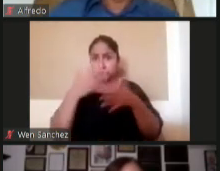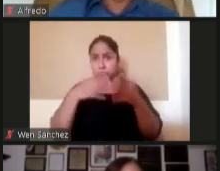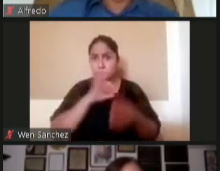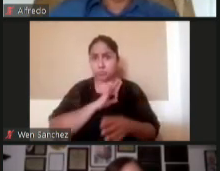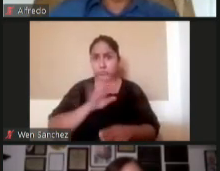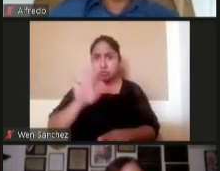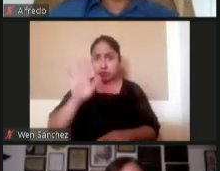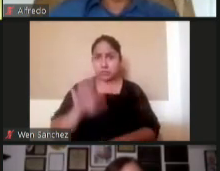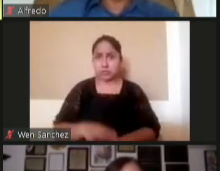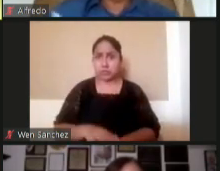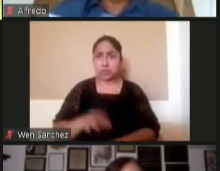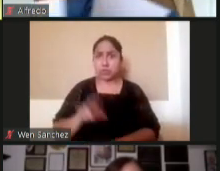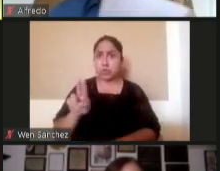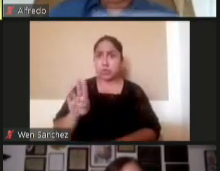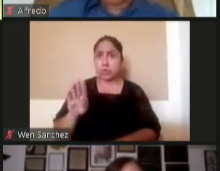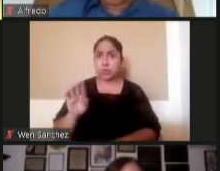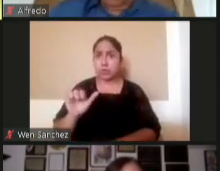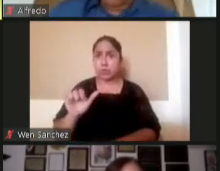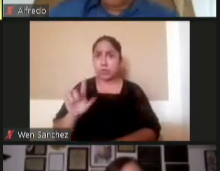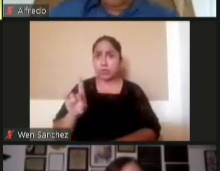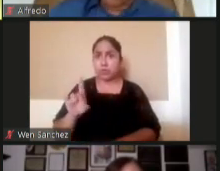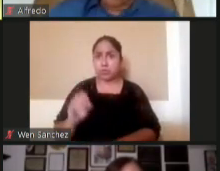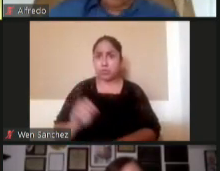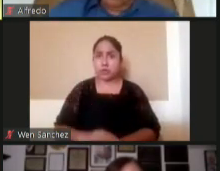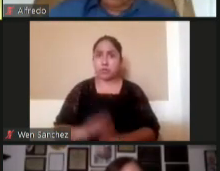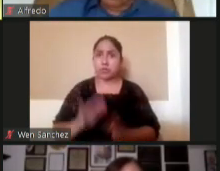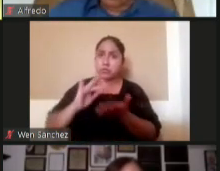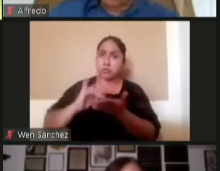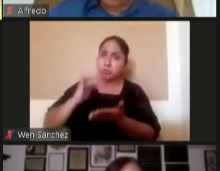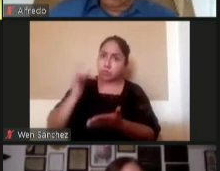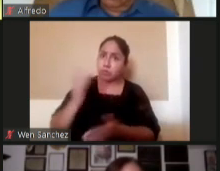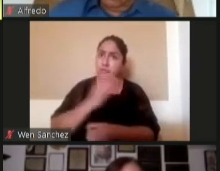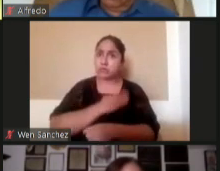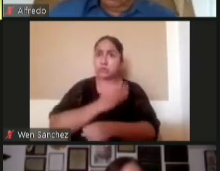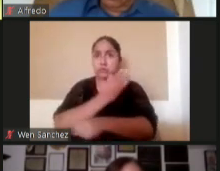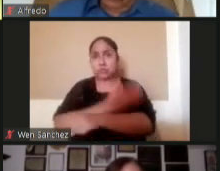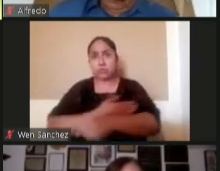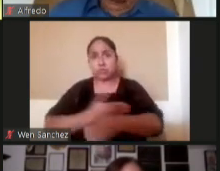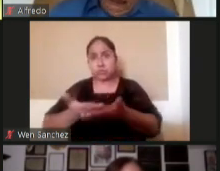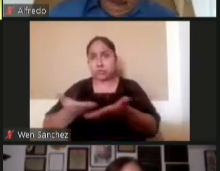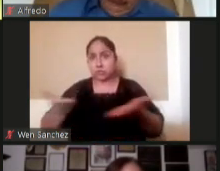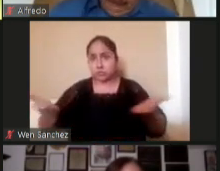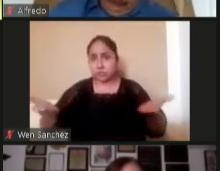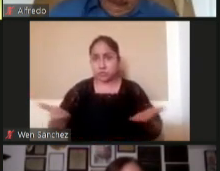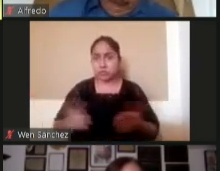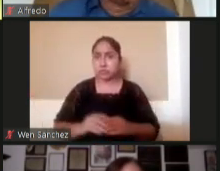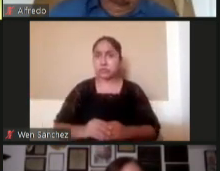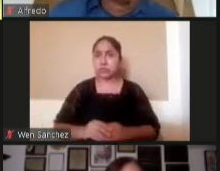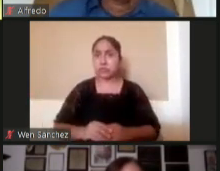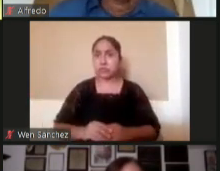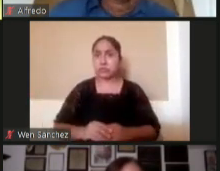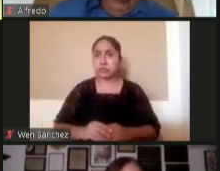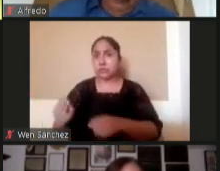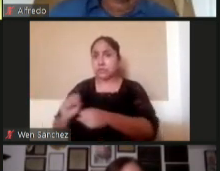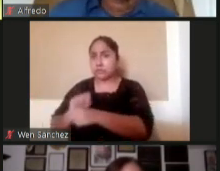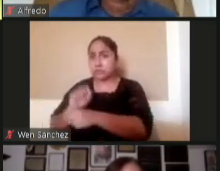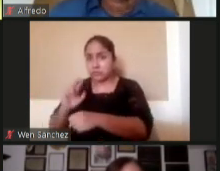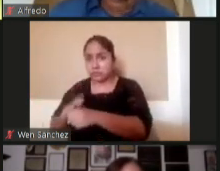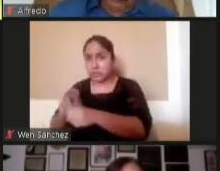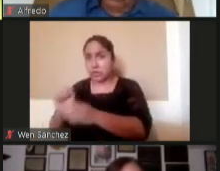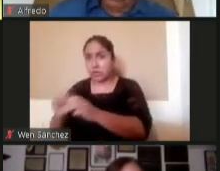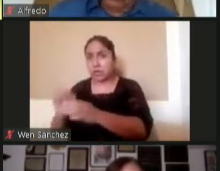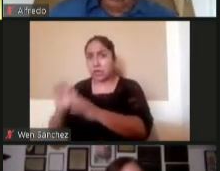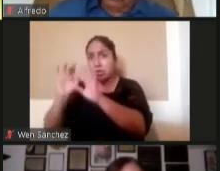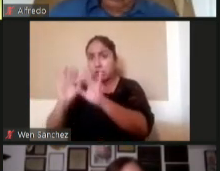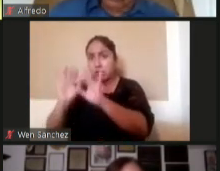escuchamos. Gracias, presidente. Con su venia, buenas tardes a todos los presentes. Como ya mencionó el secretario, el predio en cuestión se encuentra en una